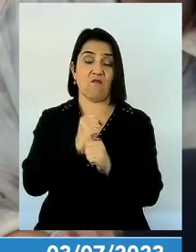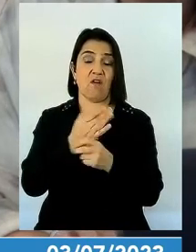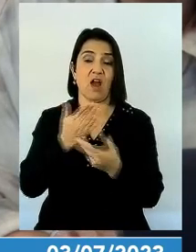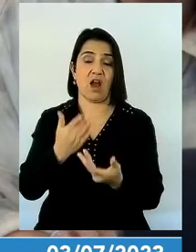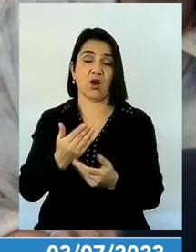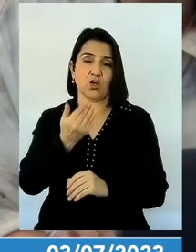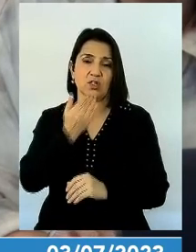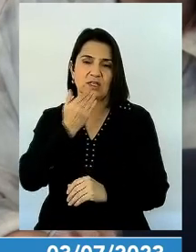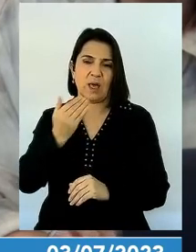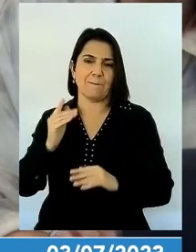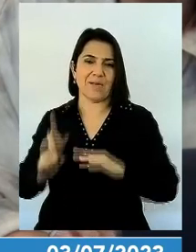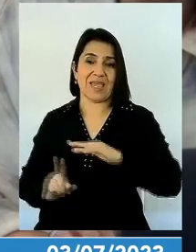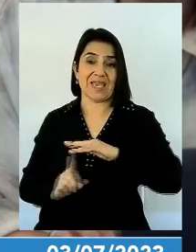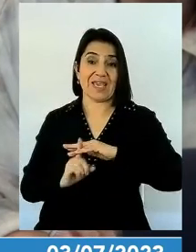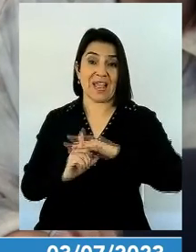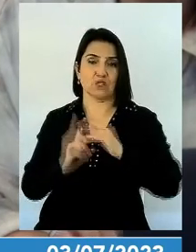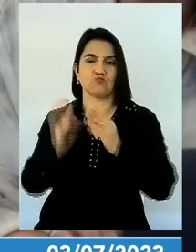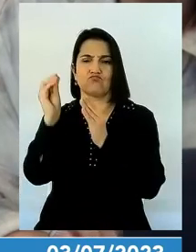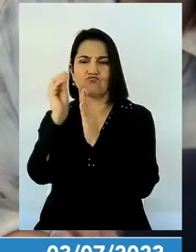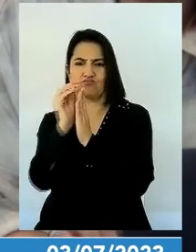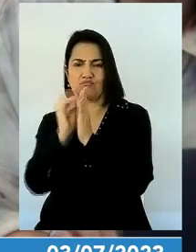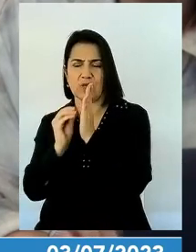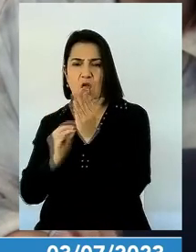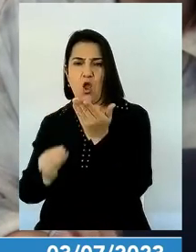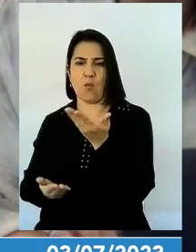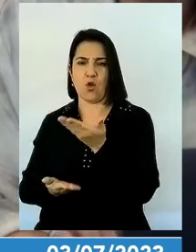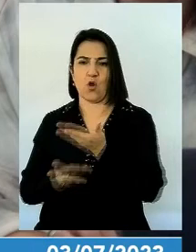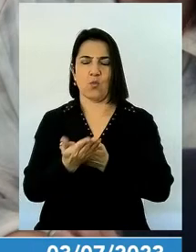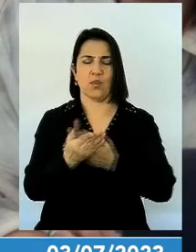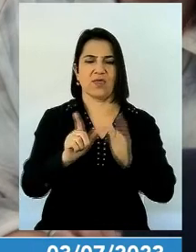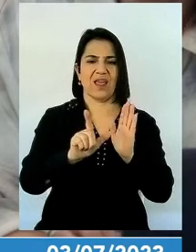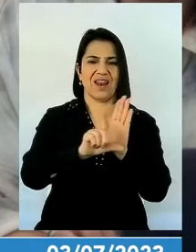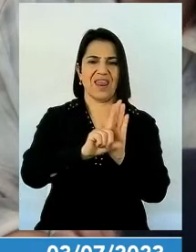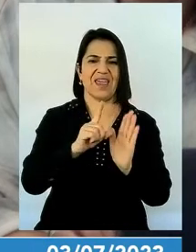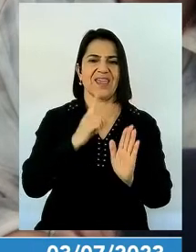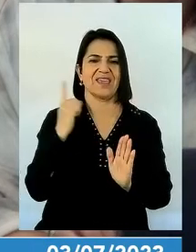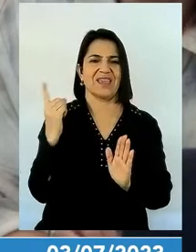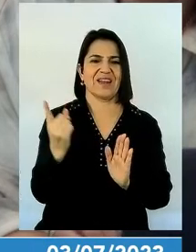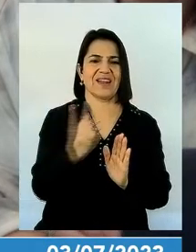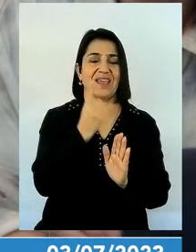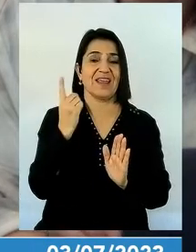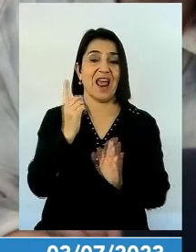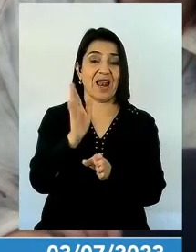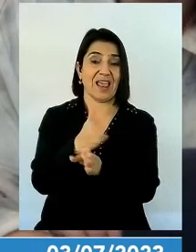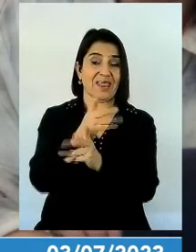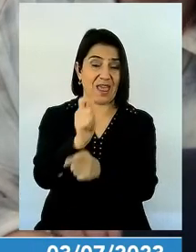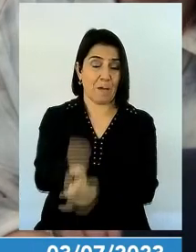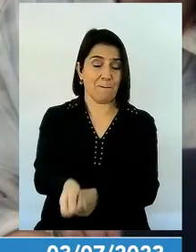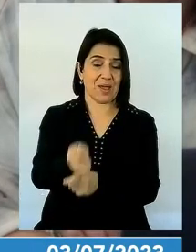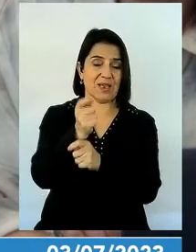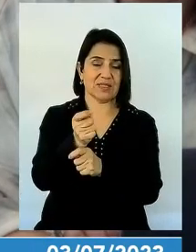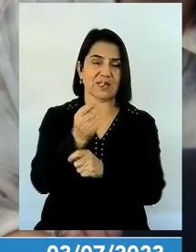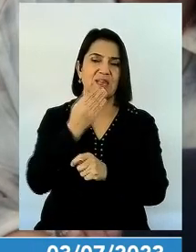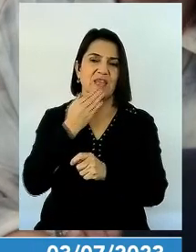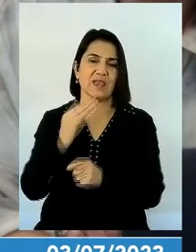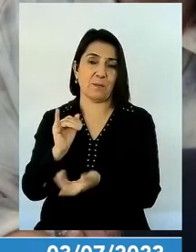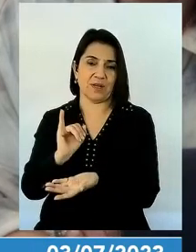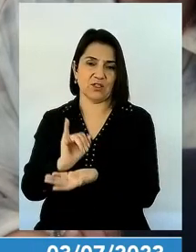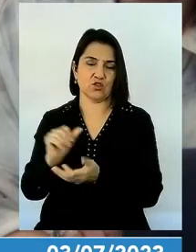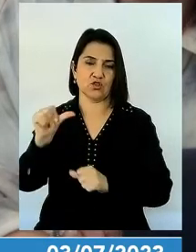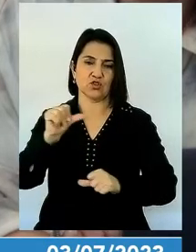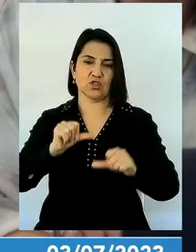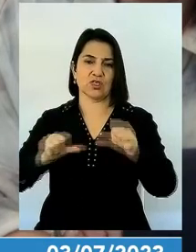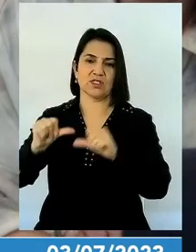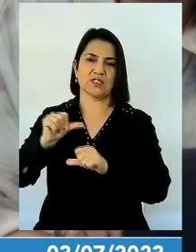de propuestas en el caso de la Ley General de Pesca y Acuicultura. La Sociedad Chilena de Ciencias del Mar también propone